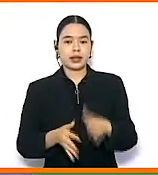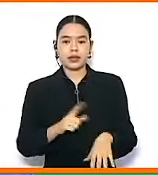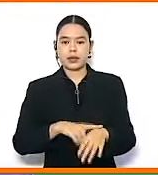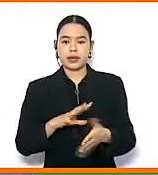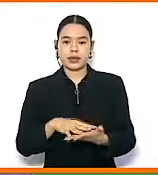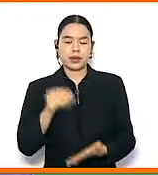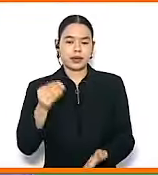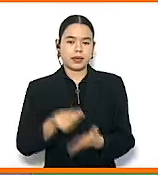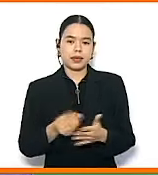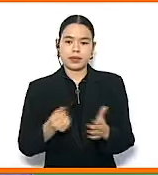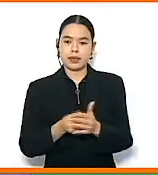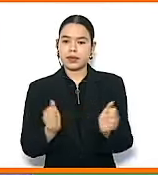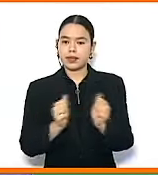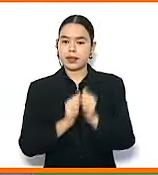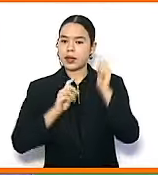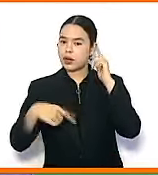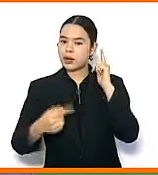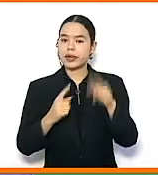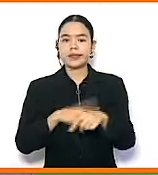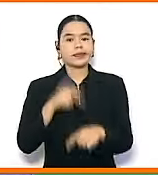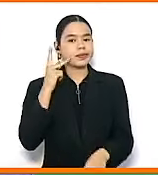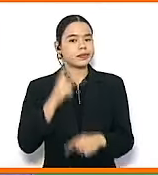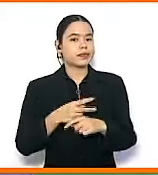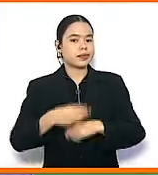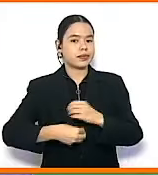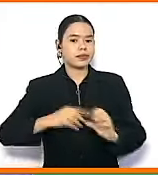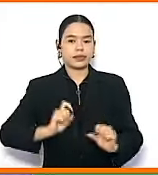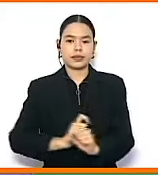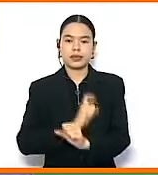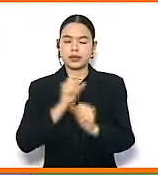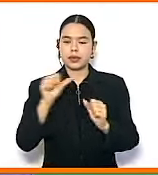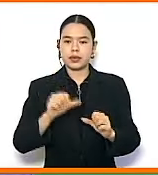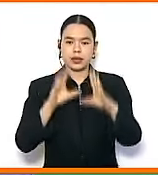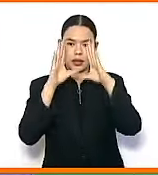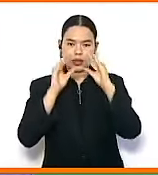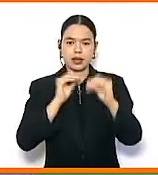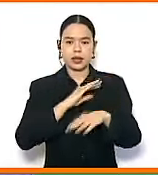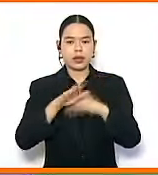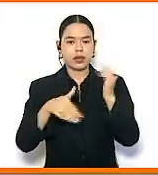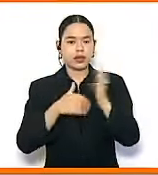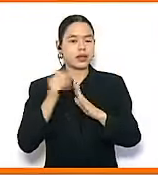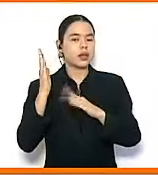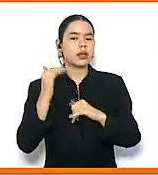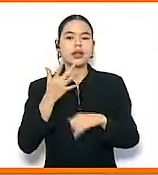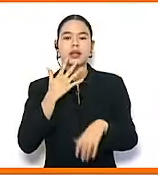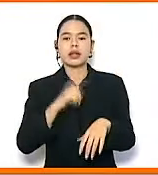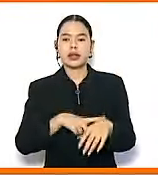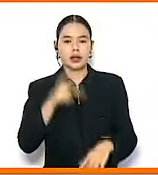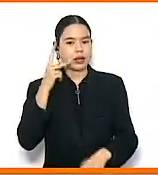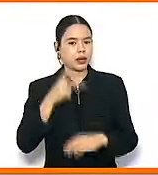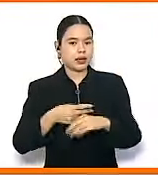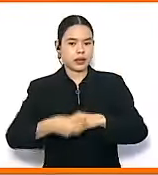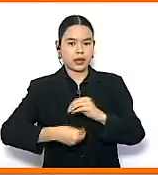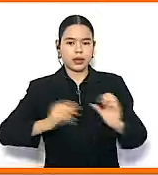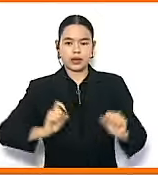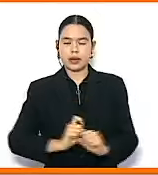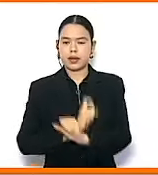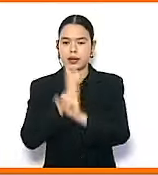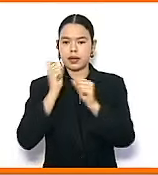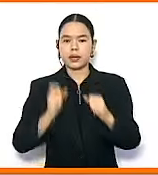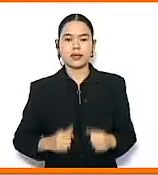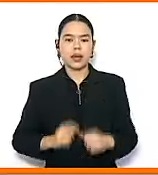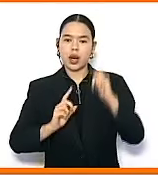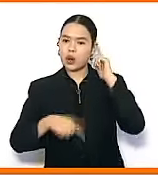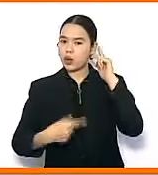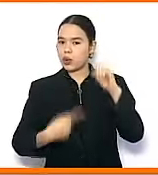multiplicar su premio de Diaria y a conocer cuál es esa esfera favorecida para esta noche. Suerte, porque esa esfera favorecida para